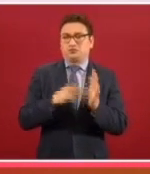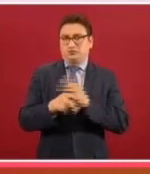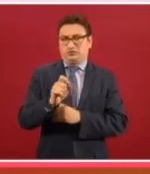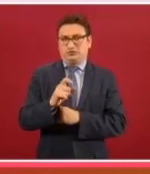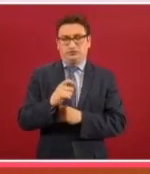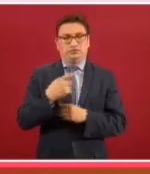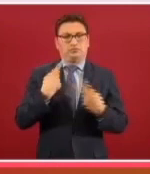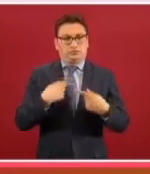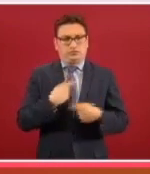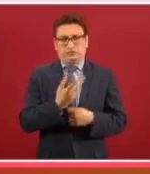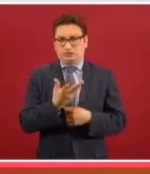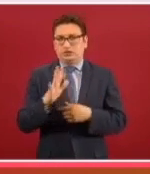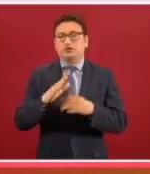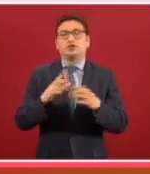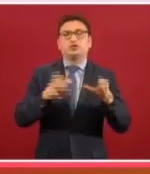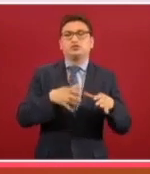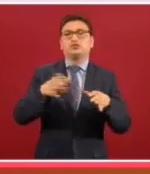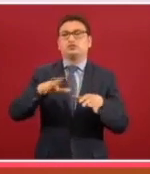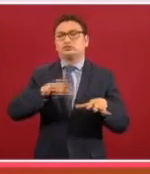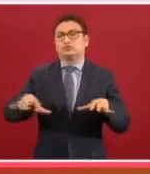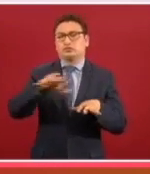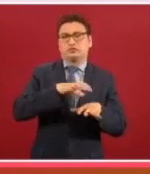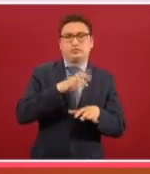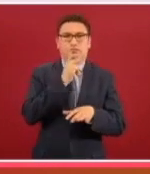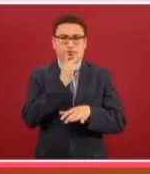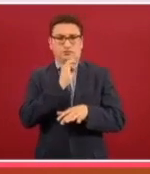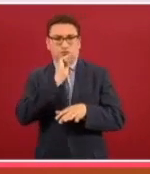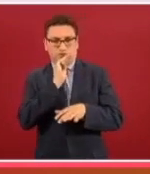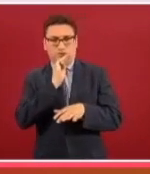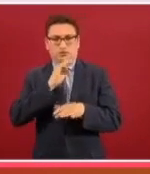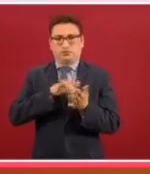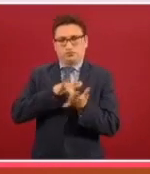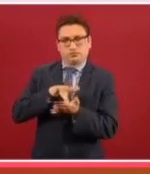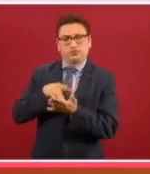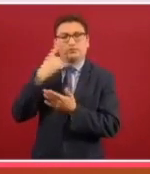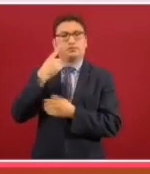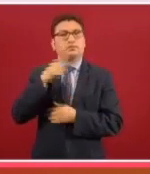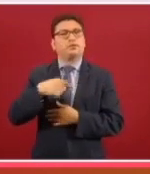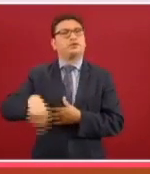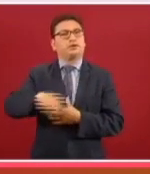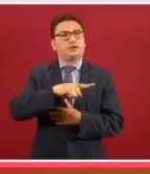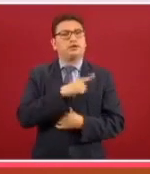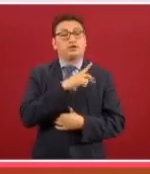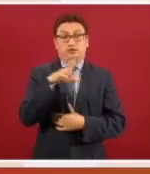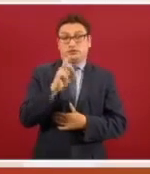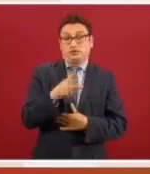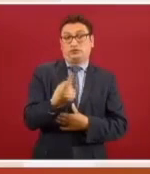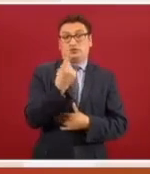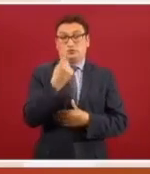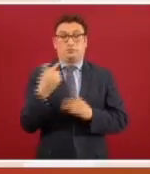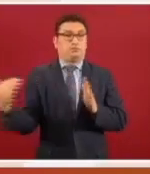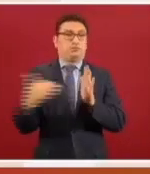las sociedades de padres y madres de familia para el mantenimiento de